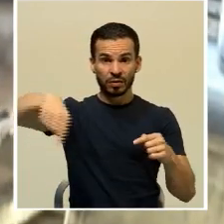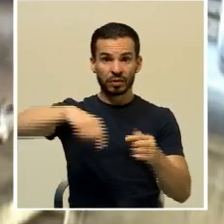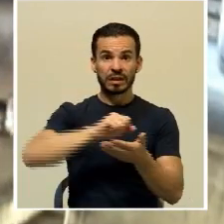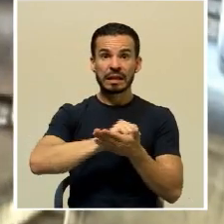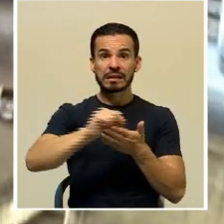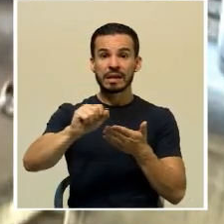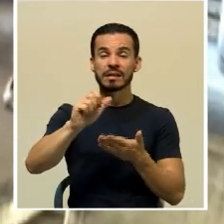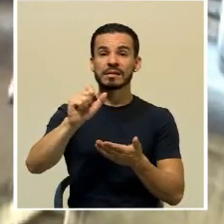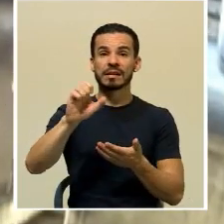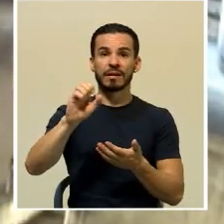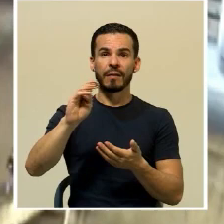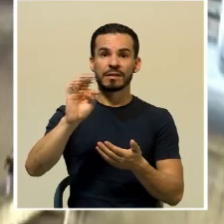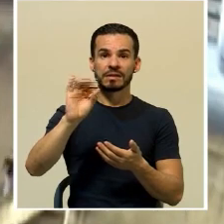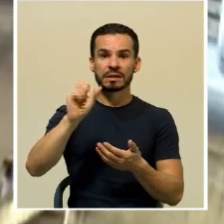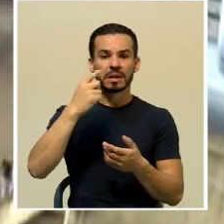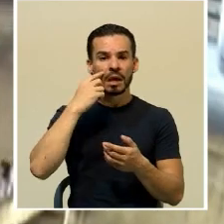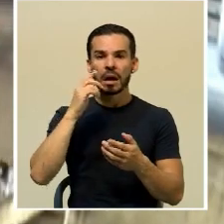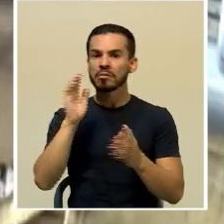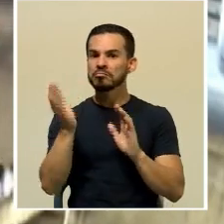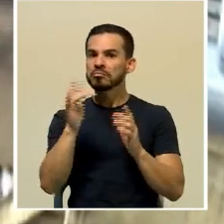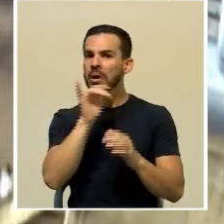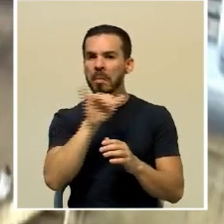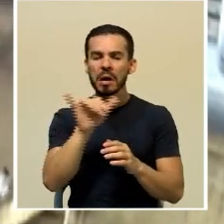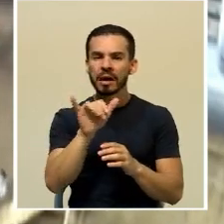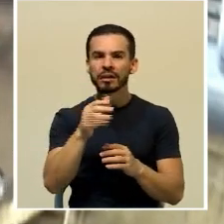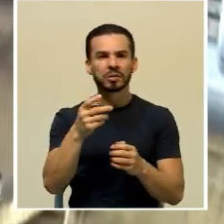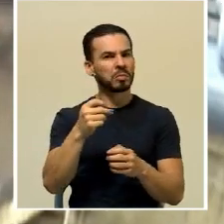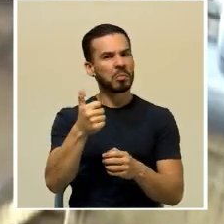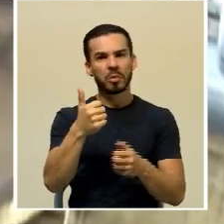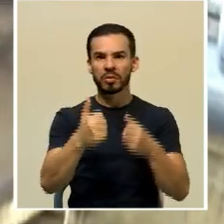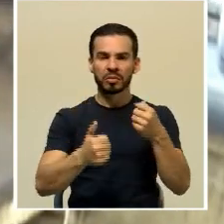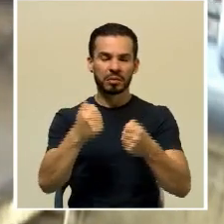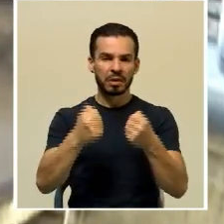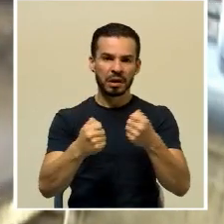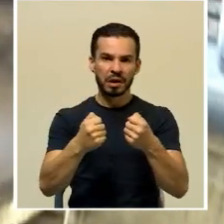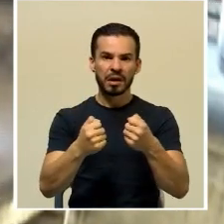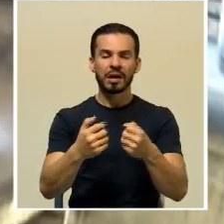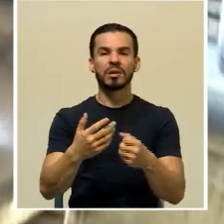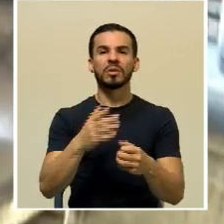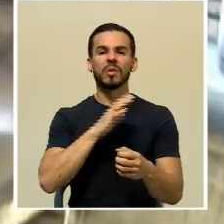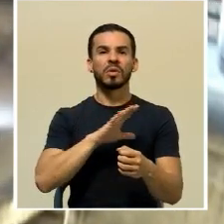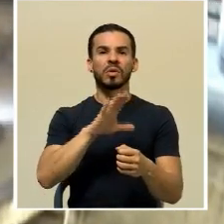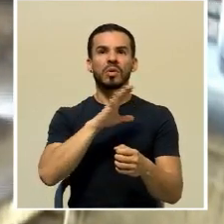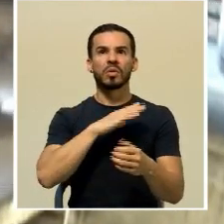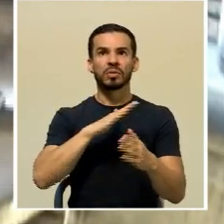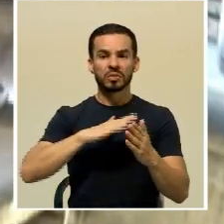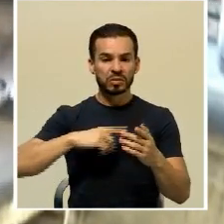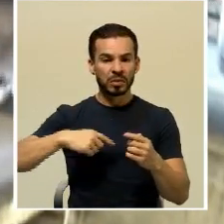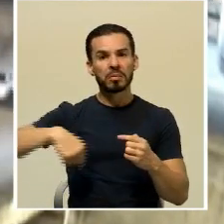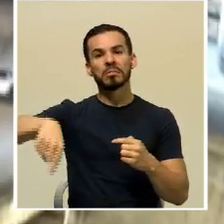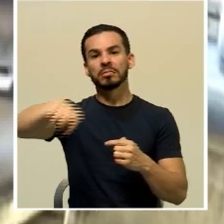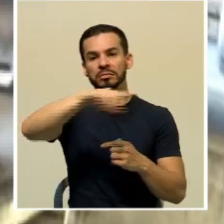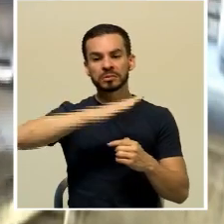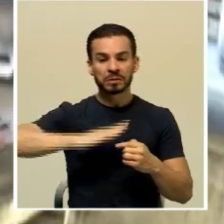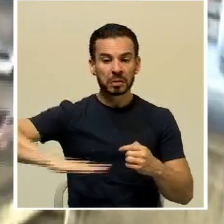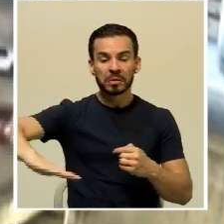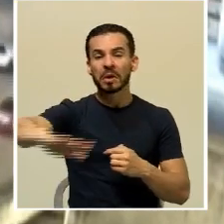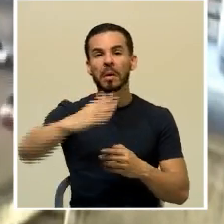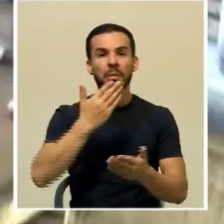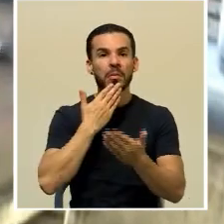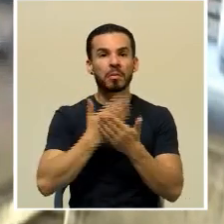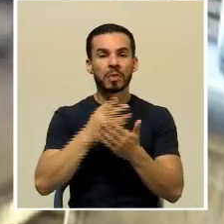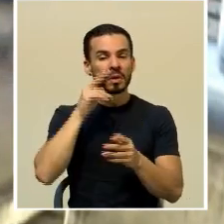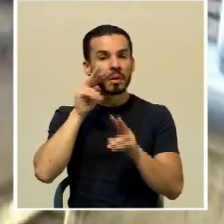Sebastián, un panorama similar, muy pocos carros, las condiciones de rodaje son buenas y